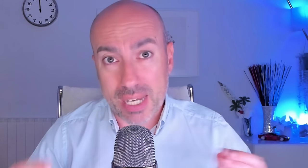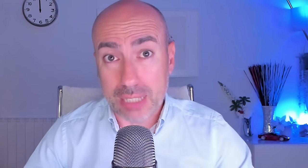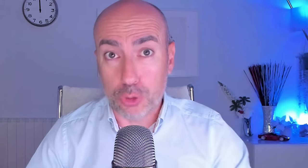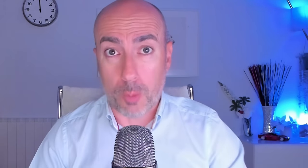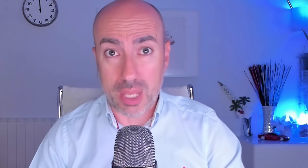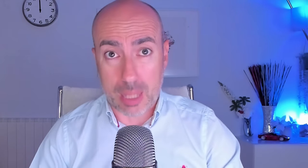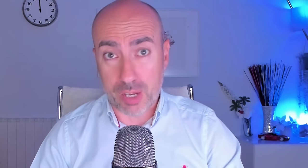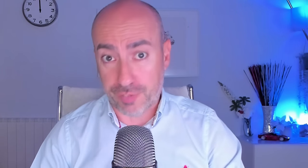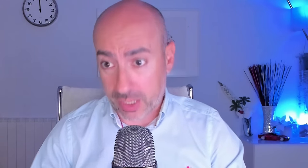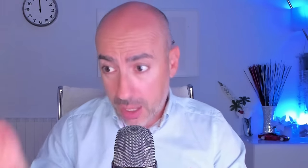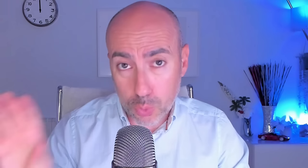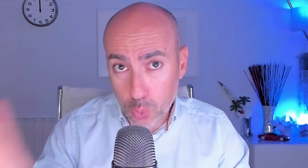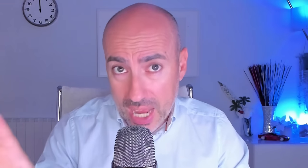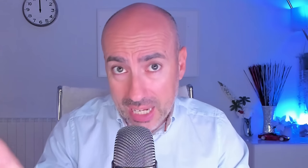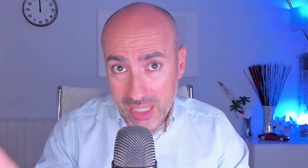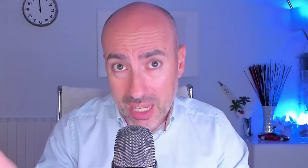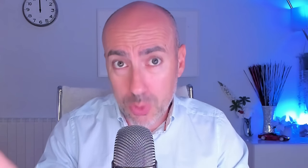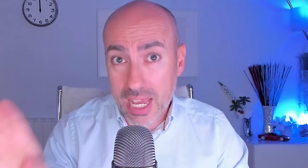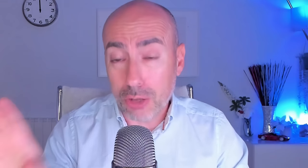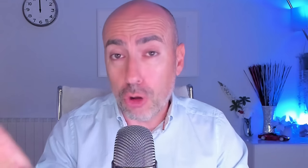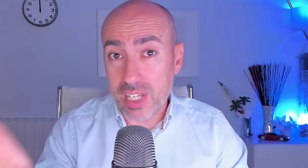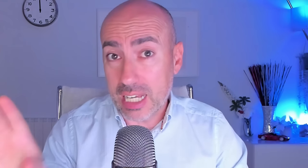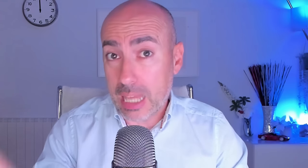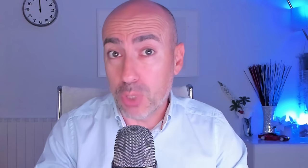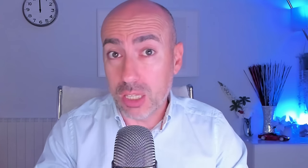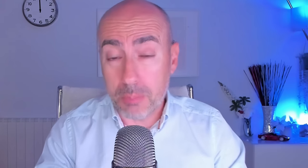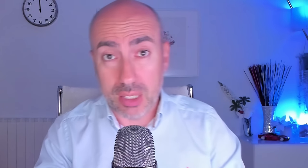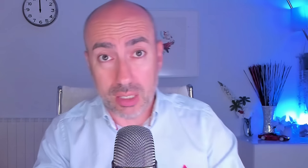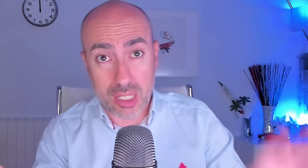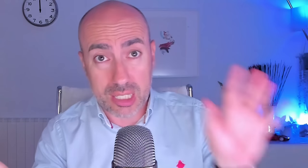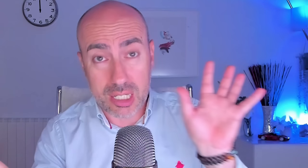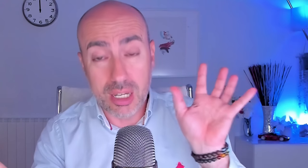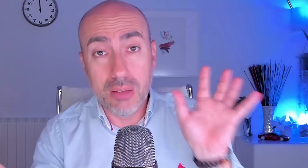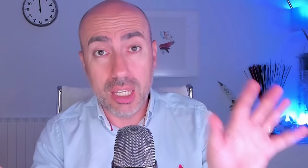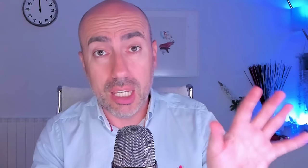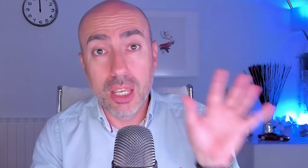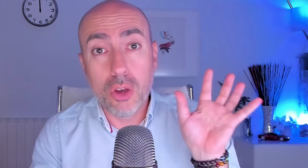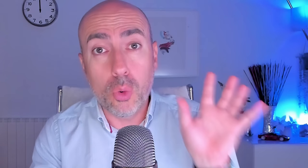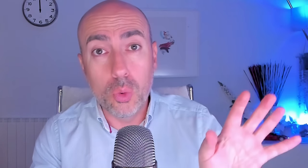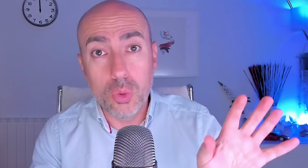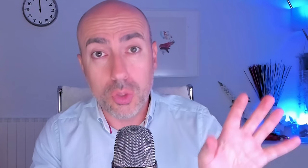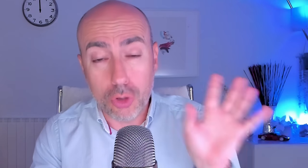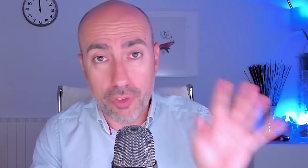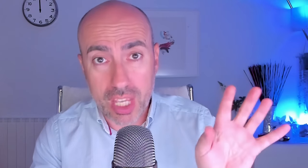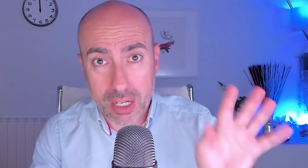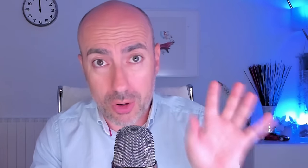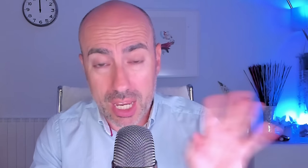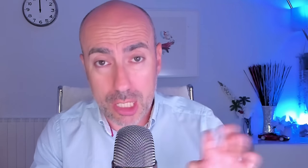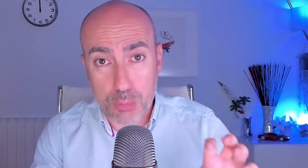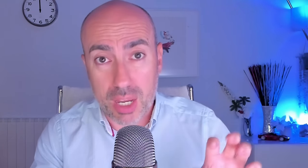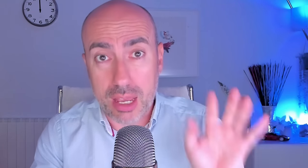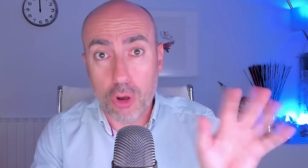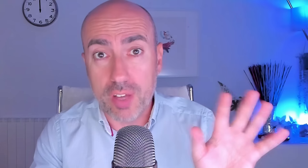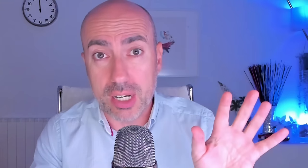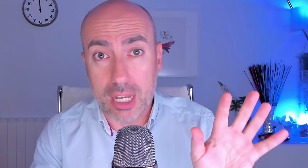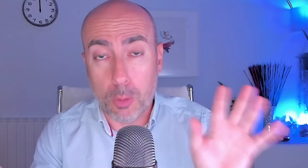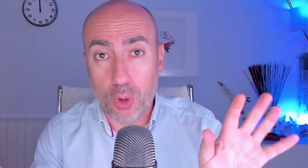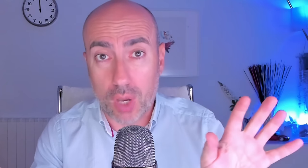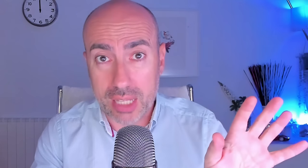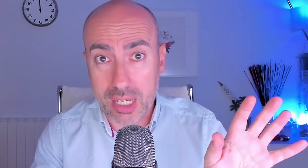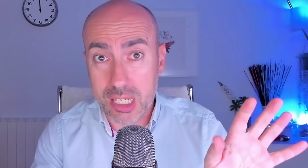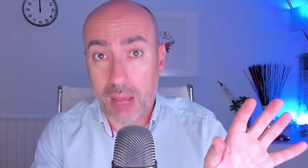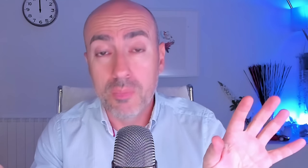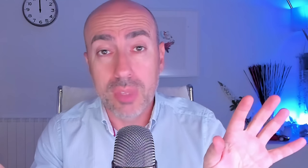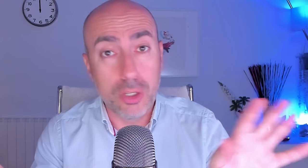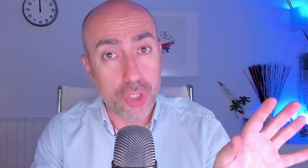ingredientes para la tormenta perfecta. Una Cataluña gobernada por independentistas y un gobierno en España gobernado por